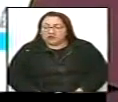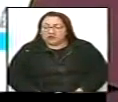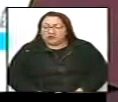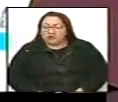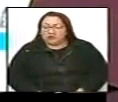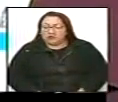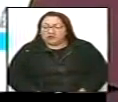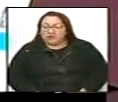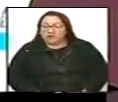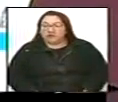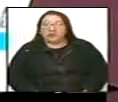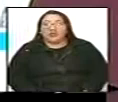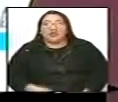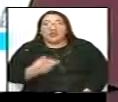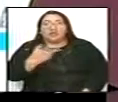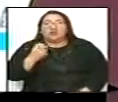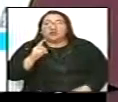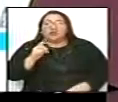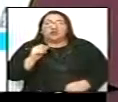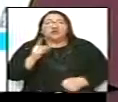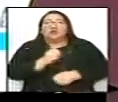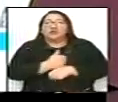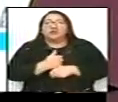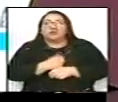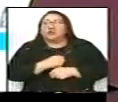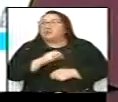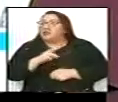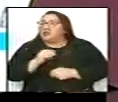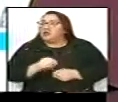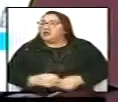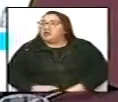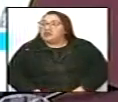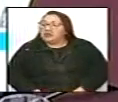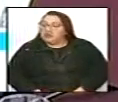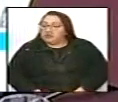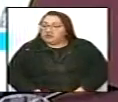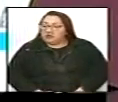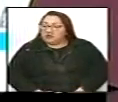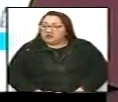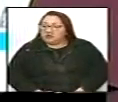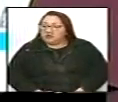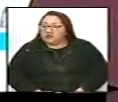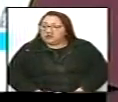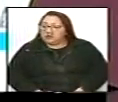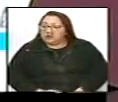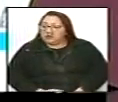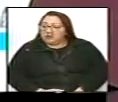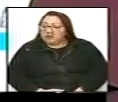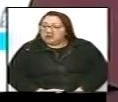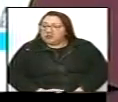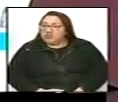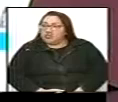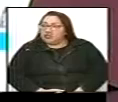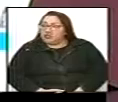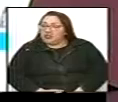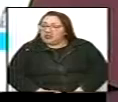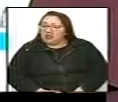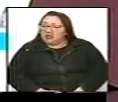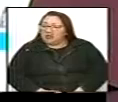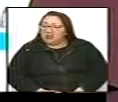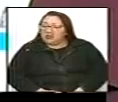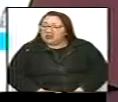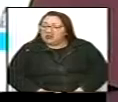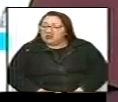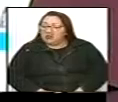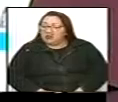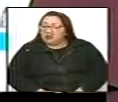declaración de la asesora del señor Chávarri, la señora Venegas, que dígase de paso, unos meses atrás había sido asesora de la congresista